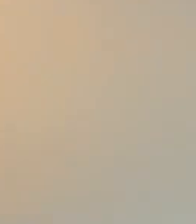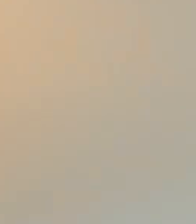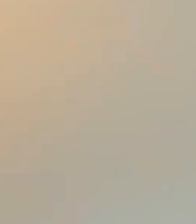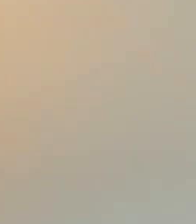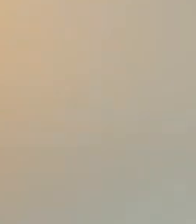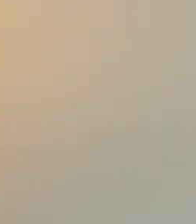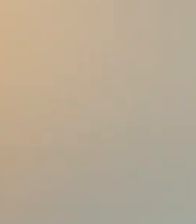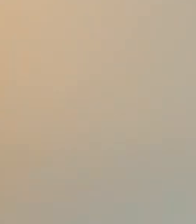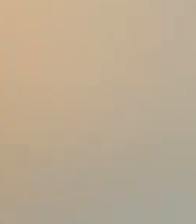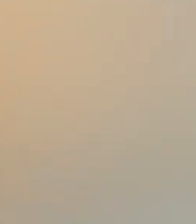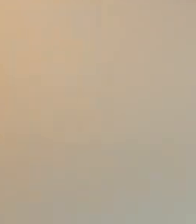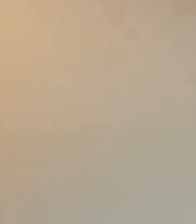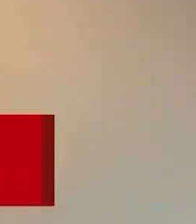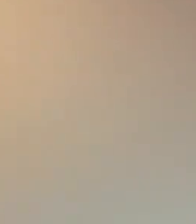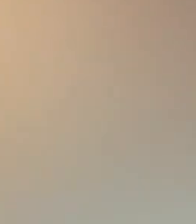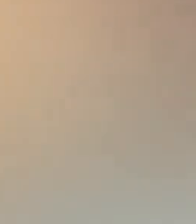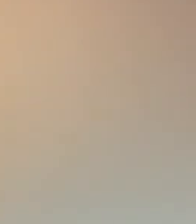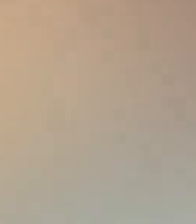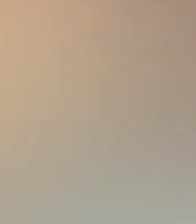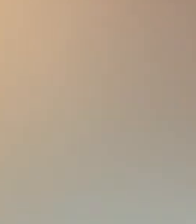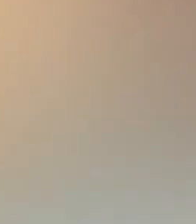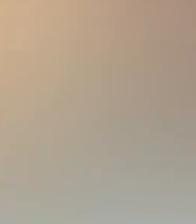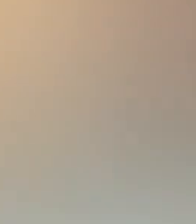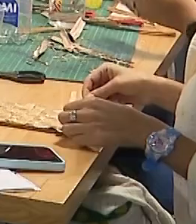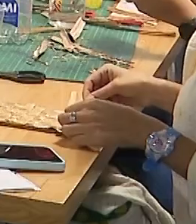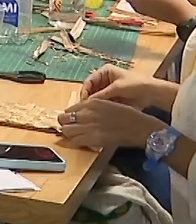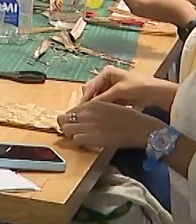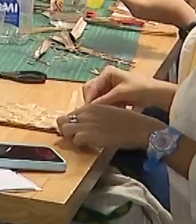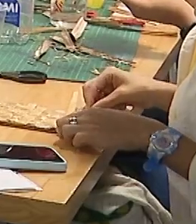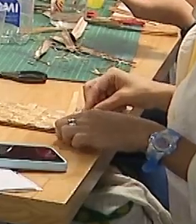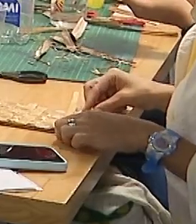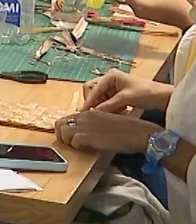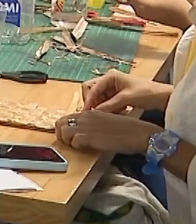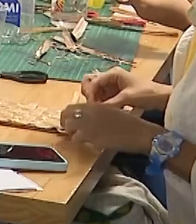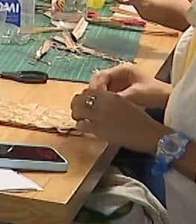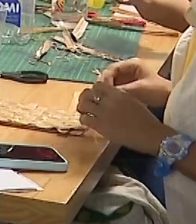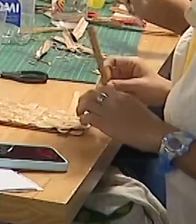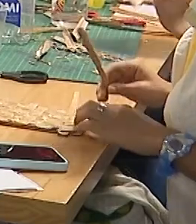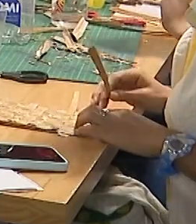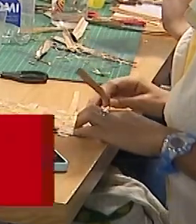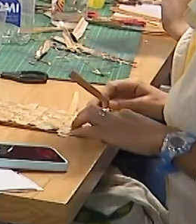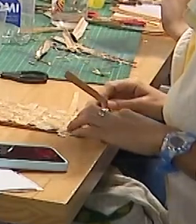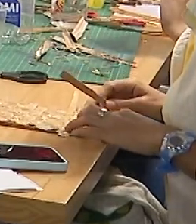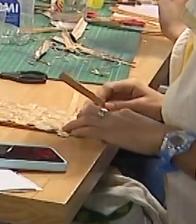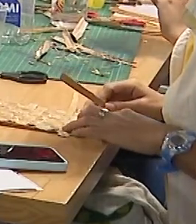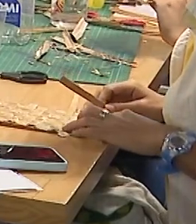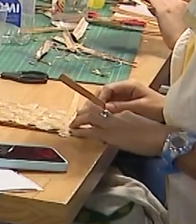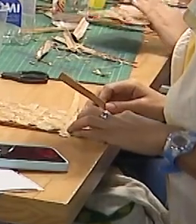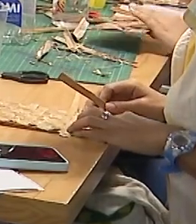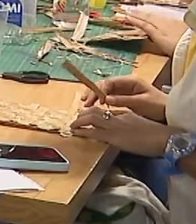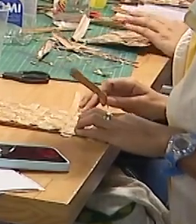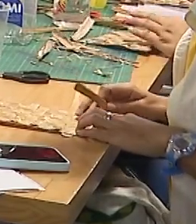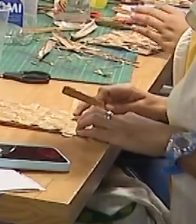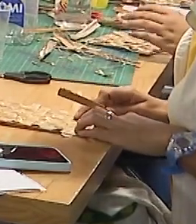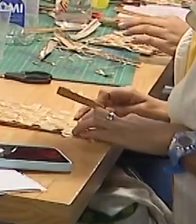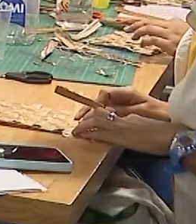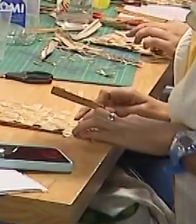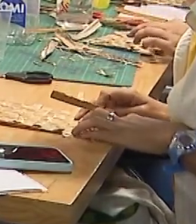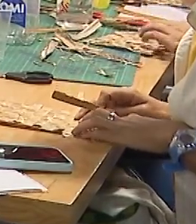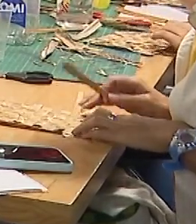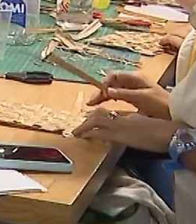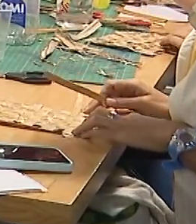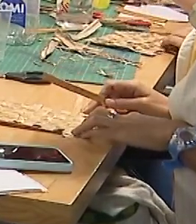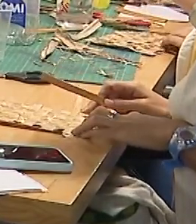plátano. Es un material que nuestros ancestros tenían a la mano, en la finca, en la mata de plátano, entonces